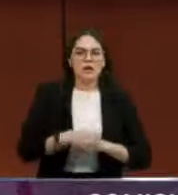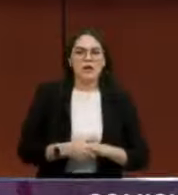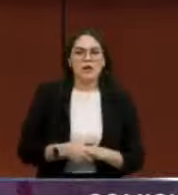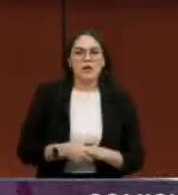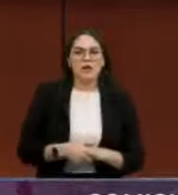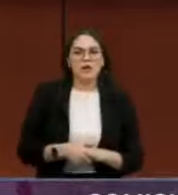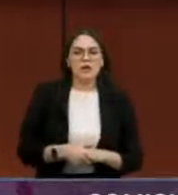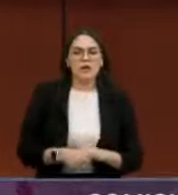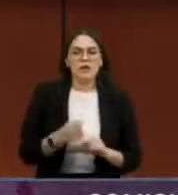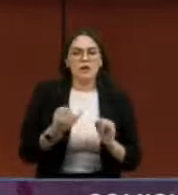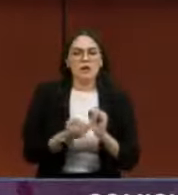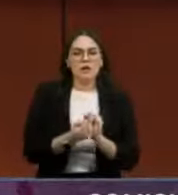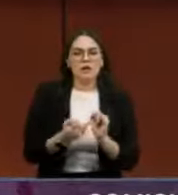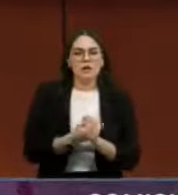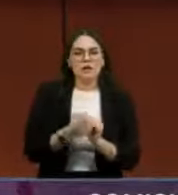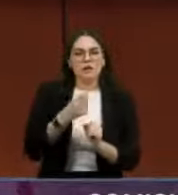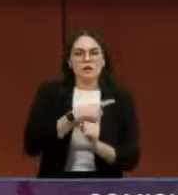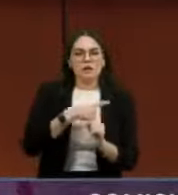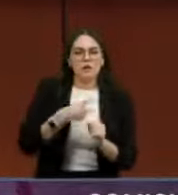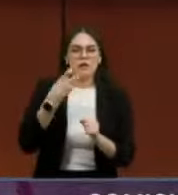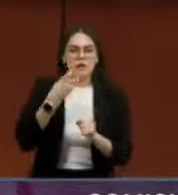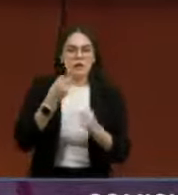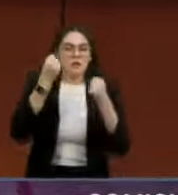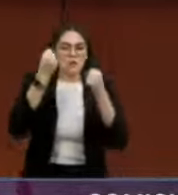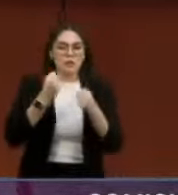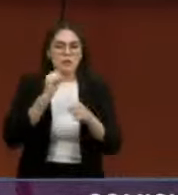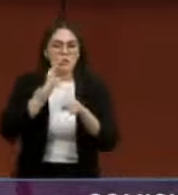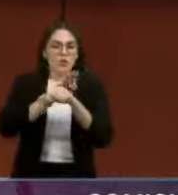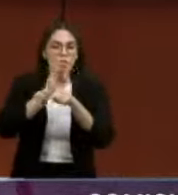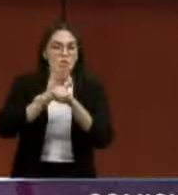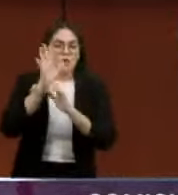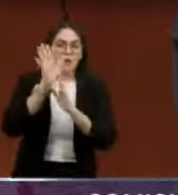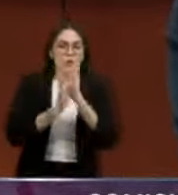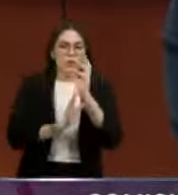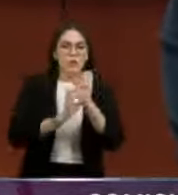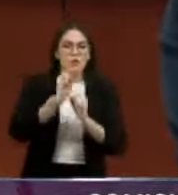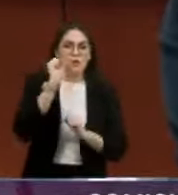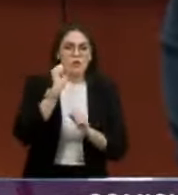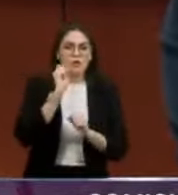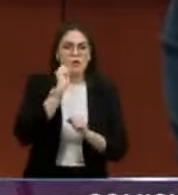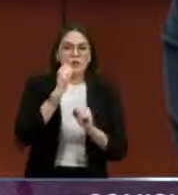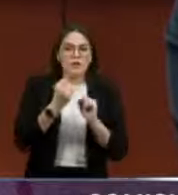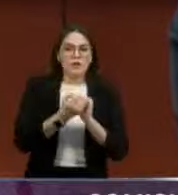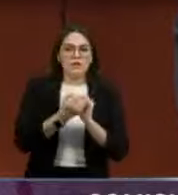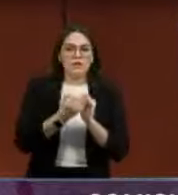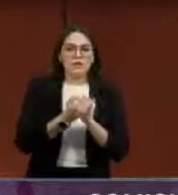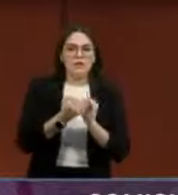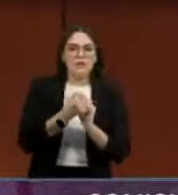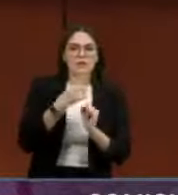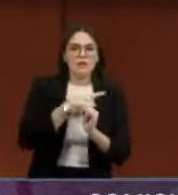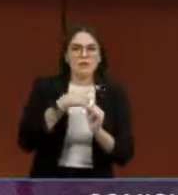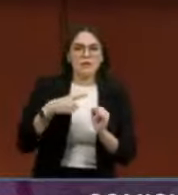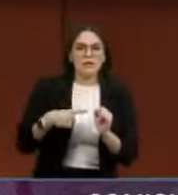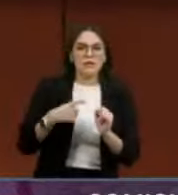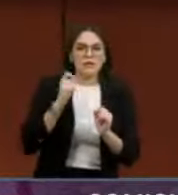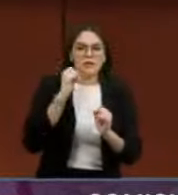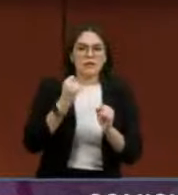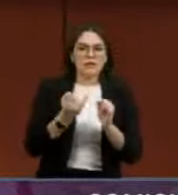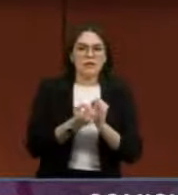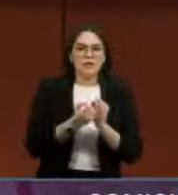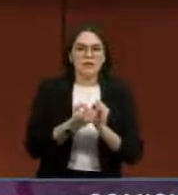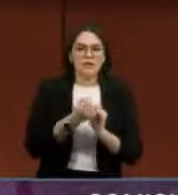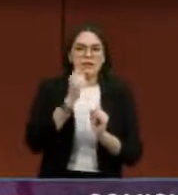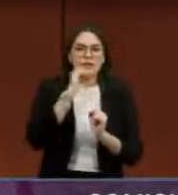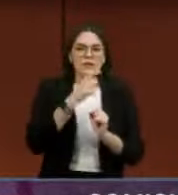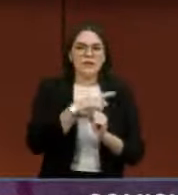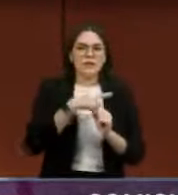La Constitución va a proteger los derechos de todas y todos, pero sobre todo